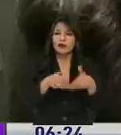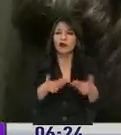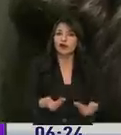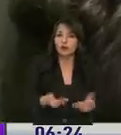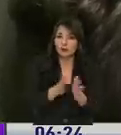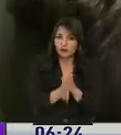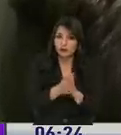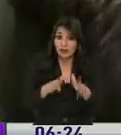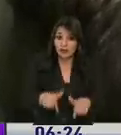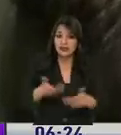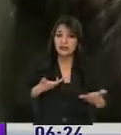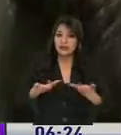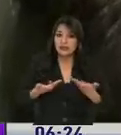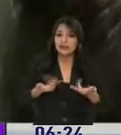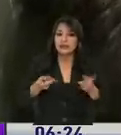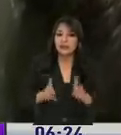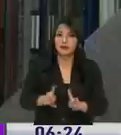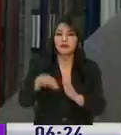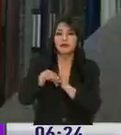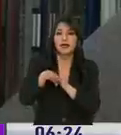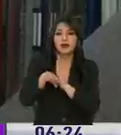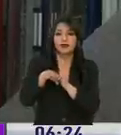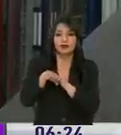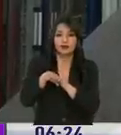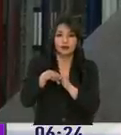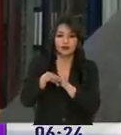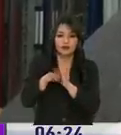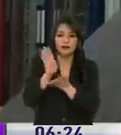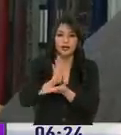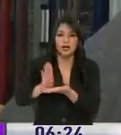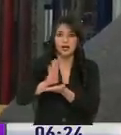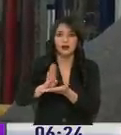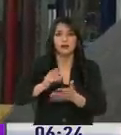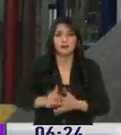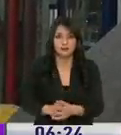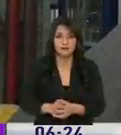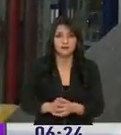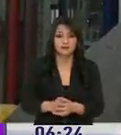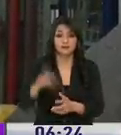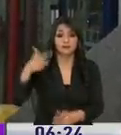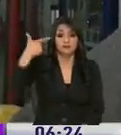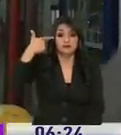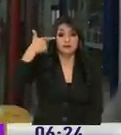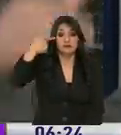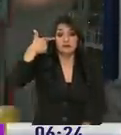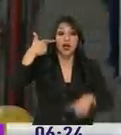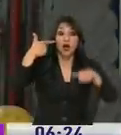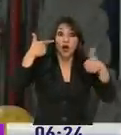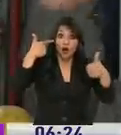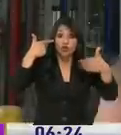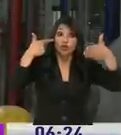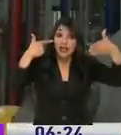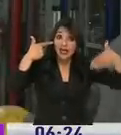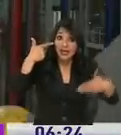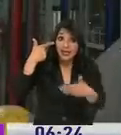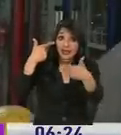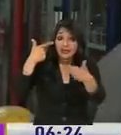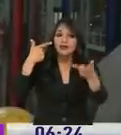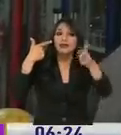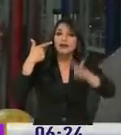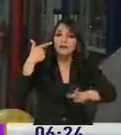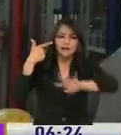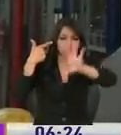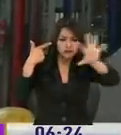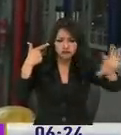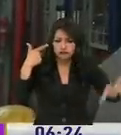en la tienda funciona un banco barrial. El uno sacó un arma y me apuntó mientras el otro se entró y me buscó toda